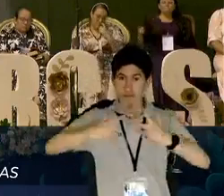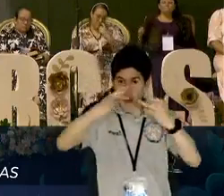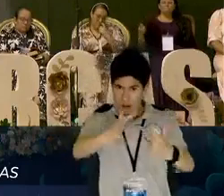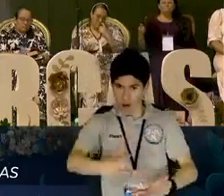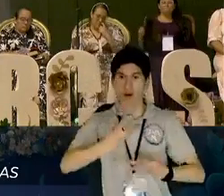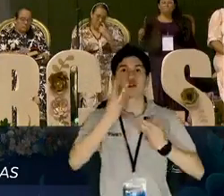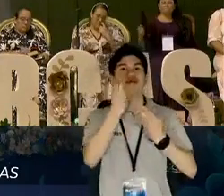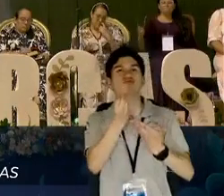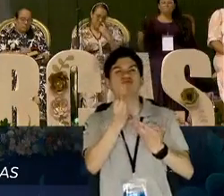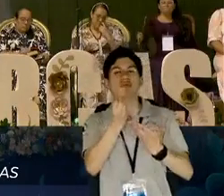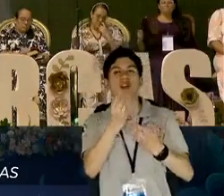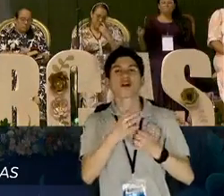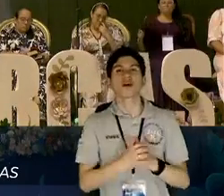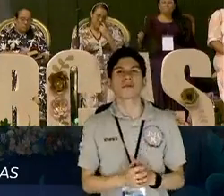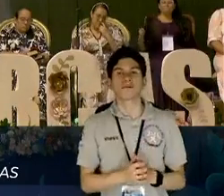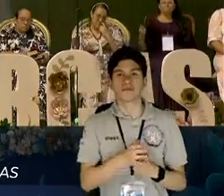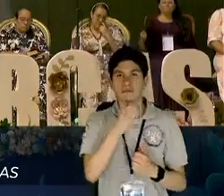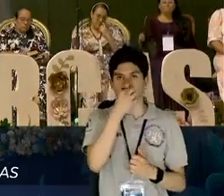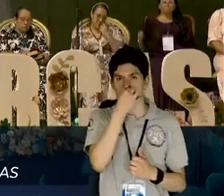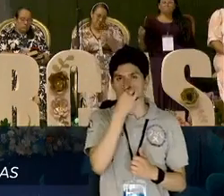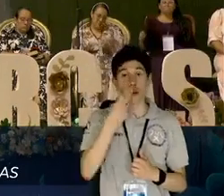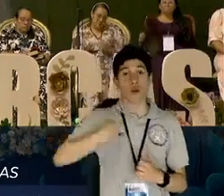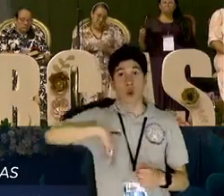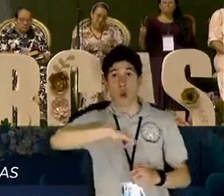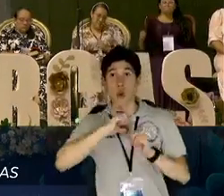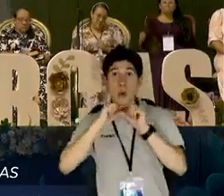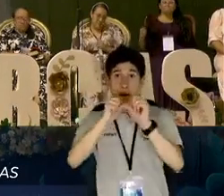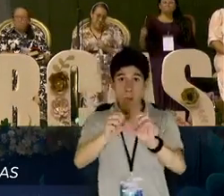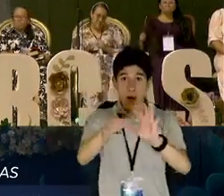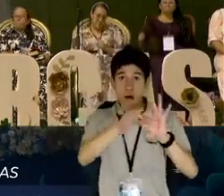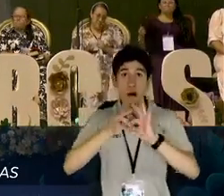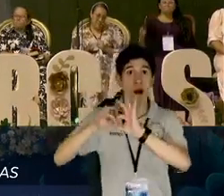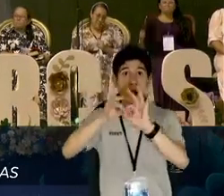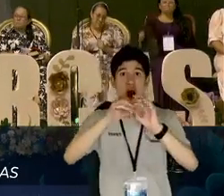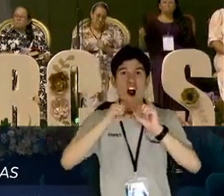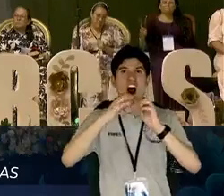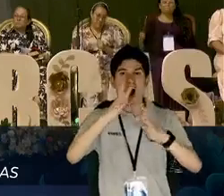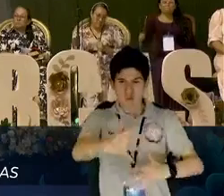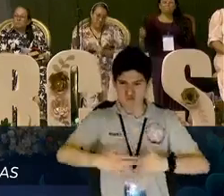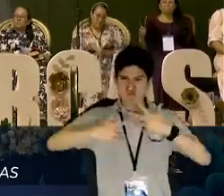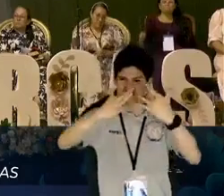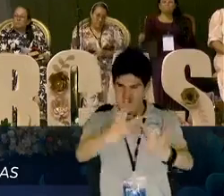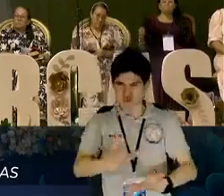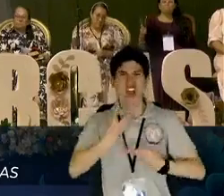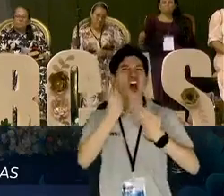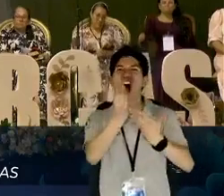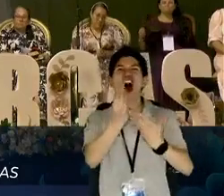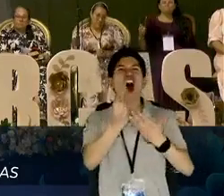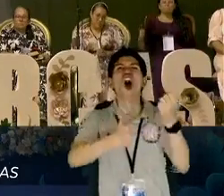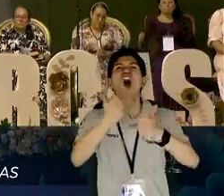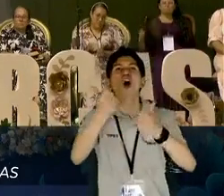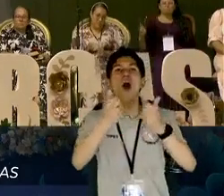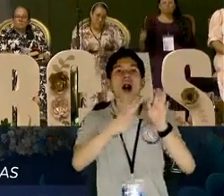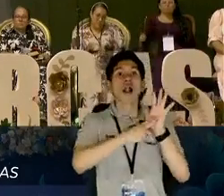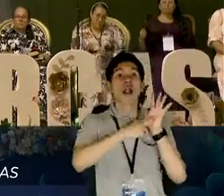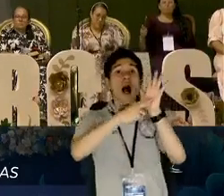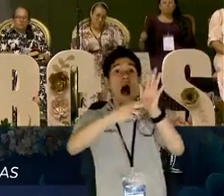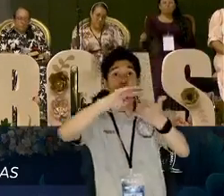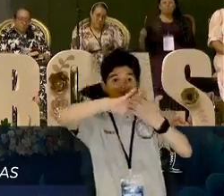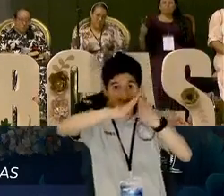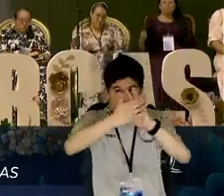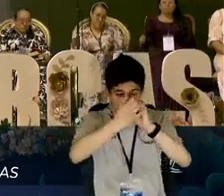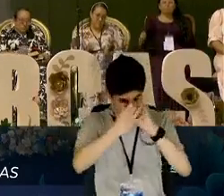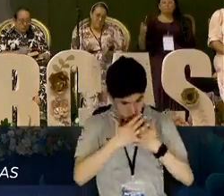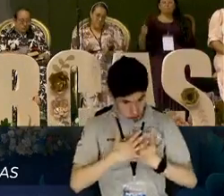El resultado de guardar y permanecer en la unidad será una paz visible que nos une y que